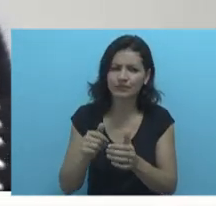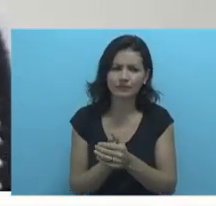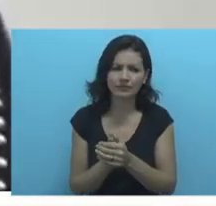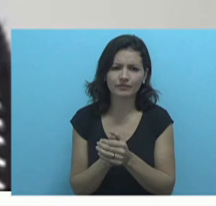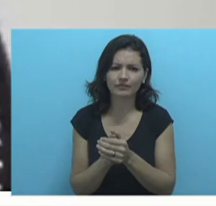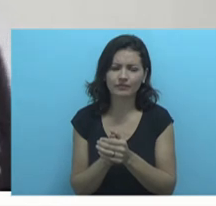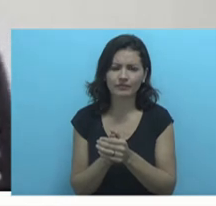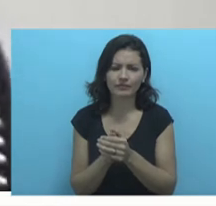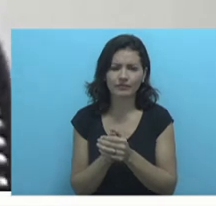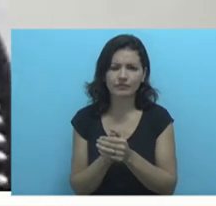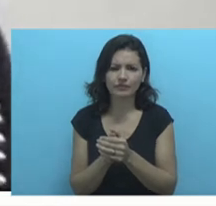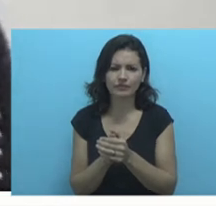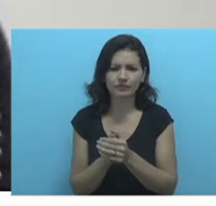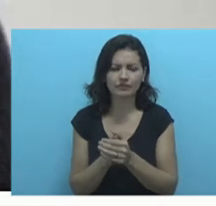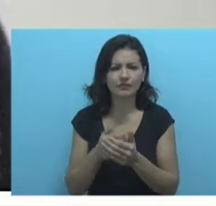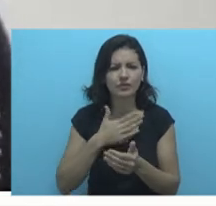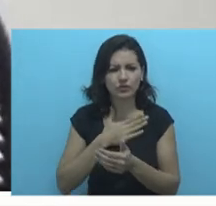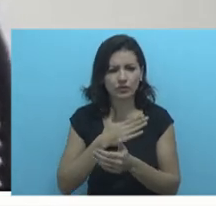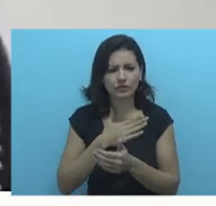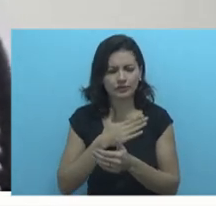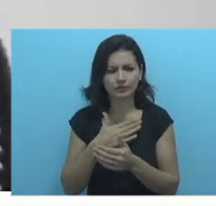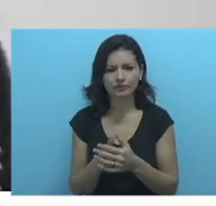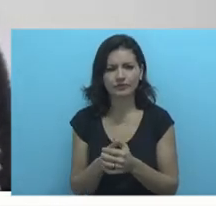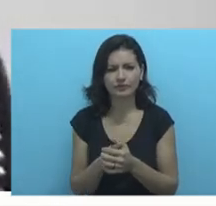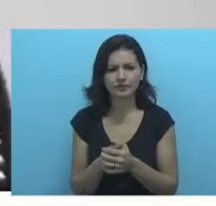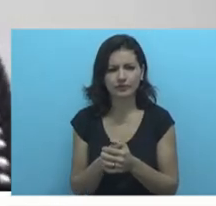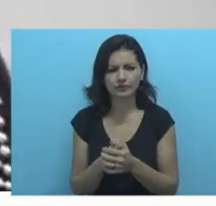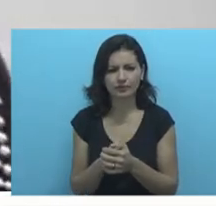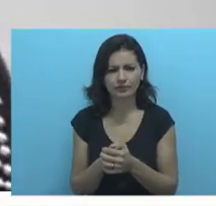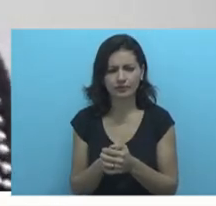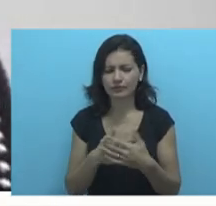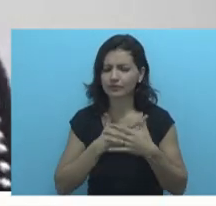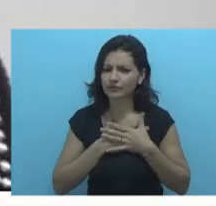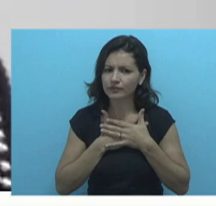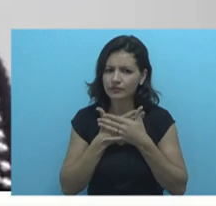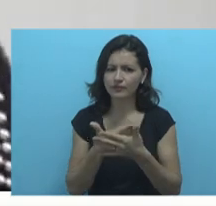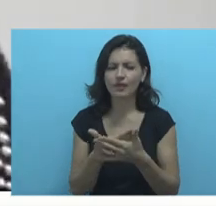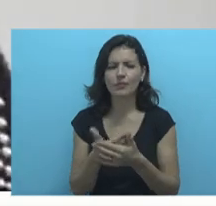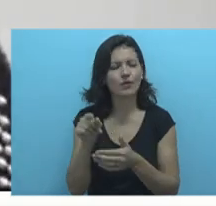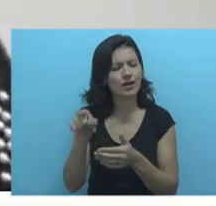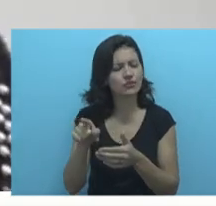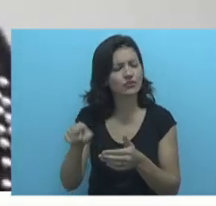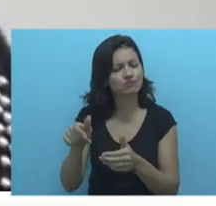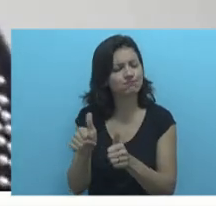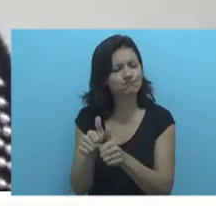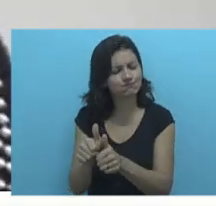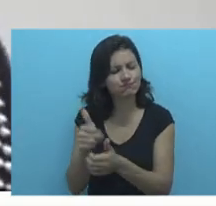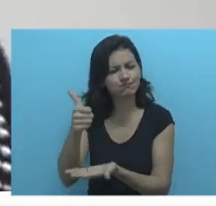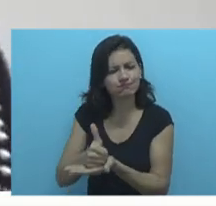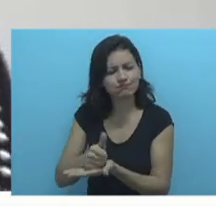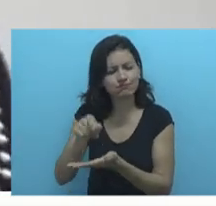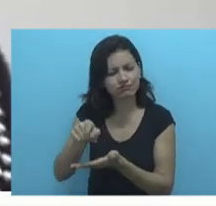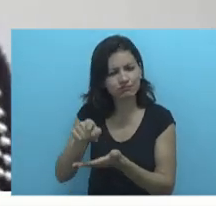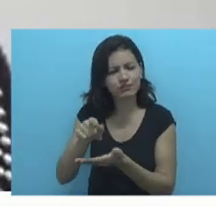tantos, pero personalmente, permítanme hacer una autorreferencia por el amor a Miguel, estuve ahí en